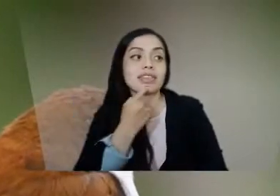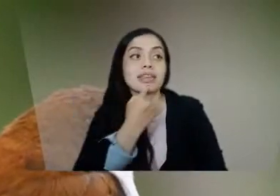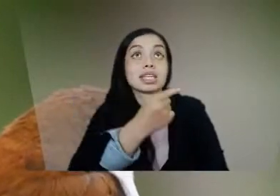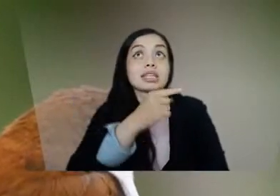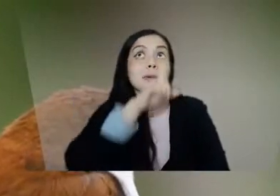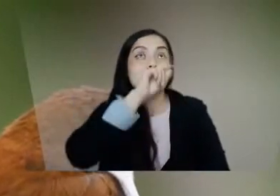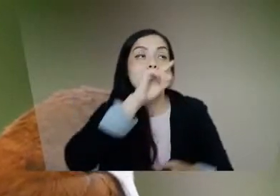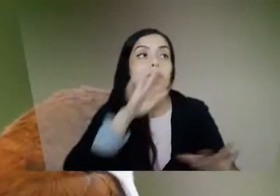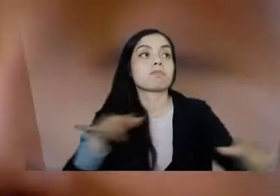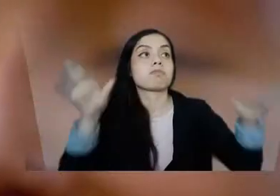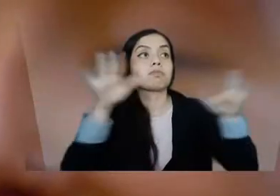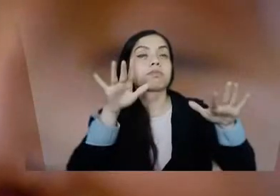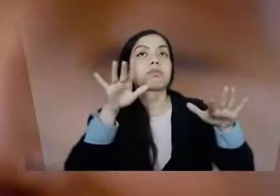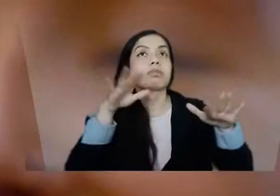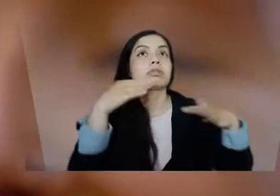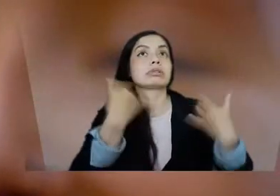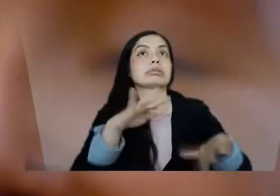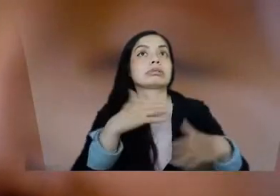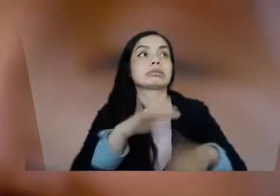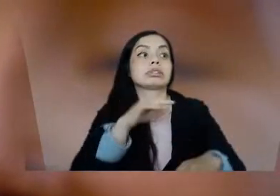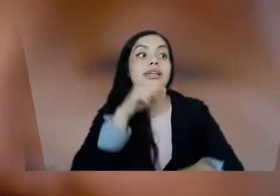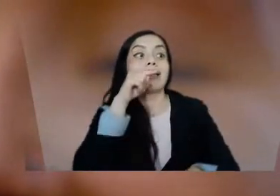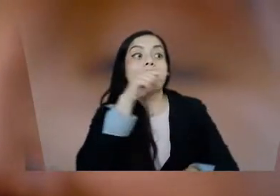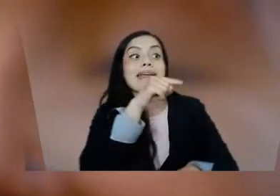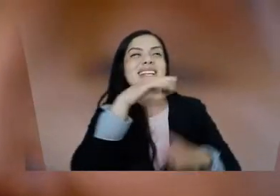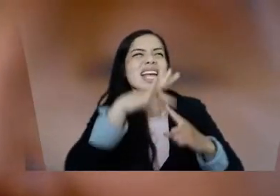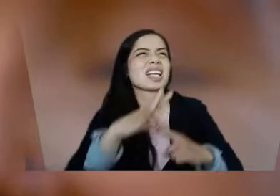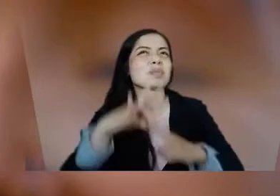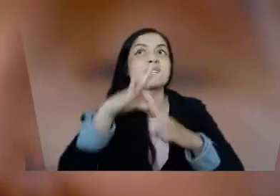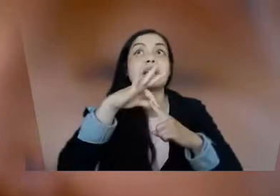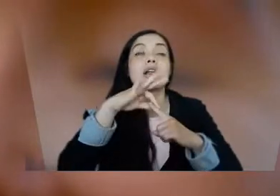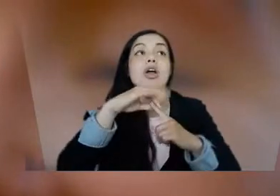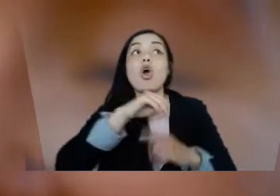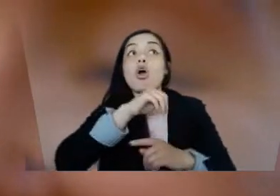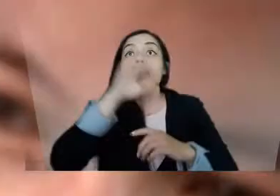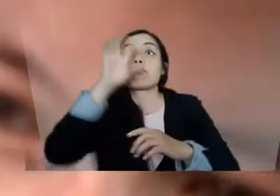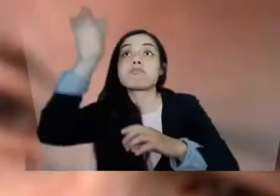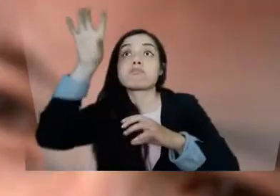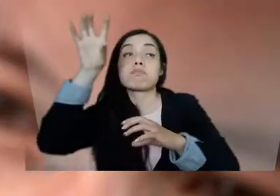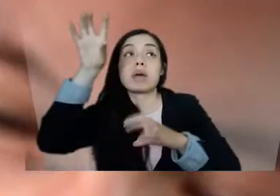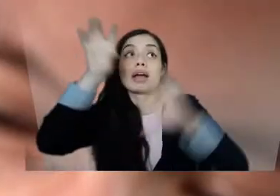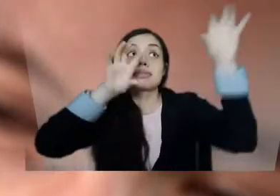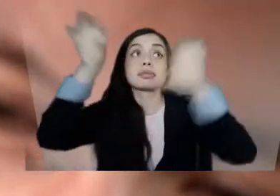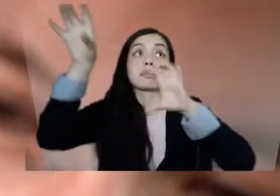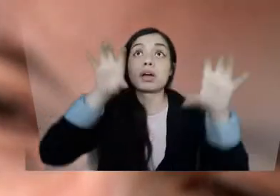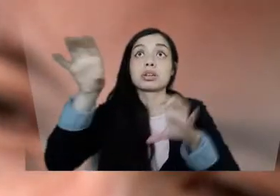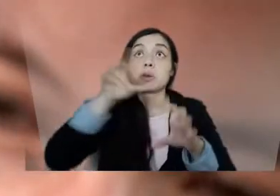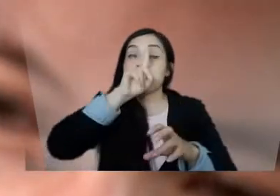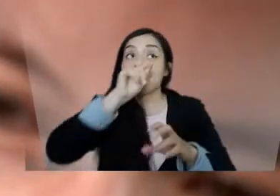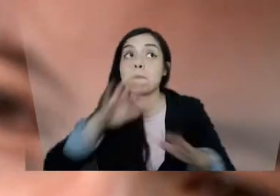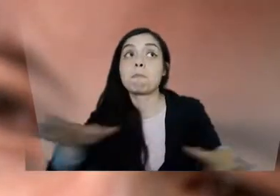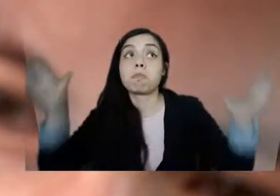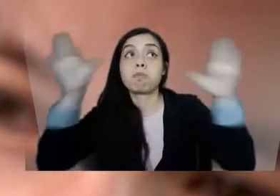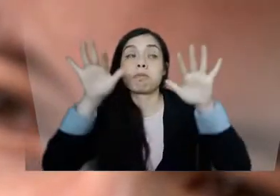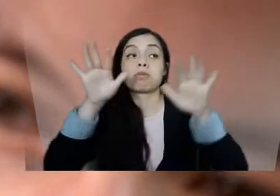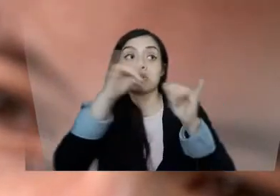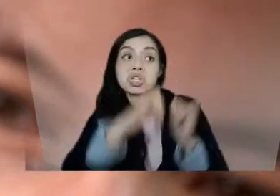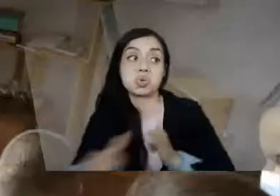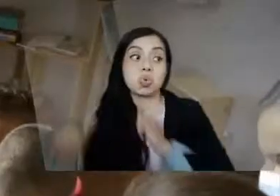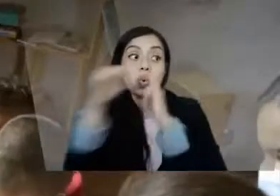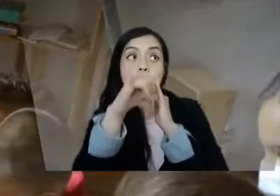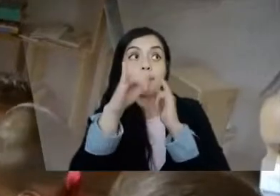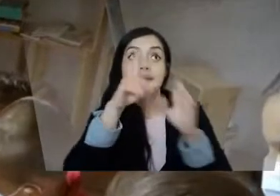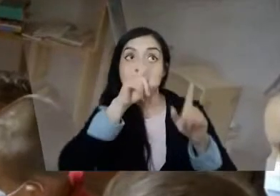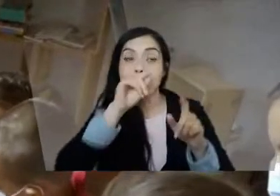Esto ha sido muy motivante también, sentir que lo que nosotros hacemos puede de alguna forma ser útil para crear